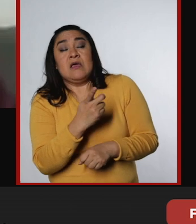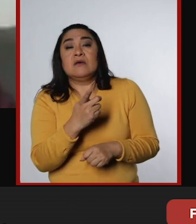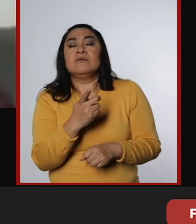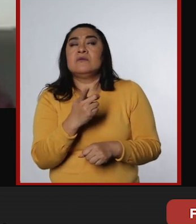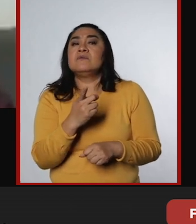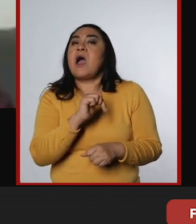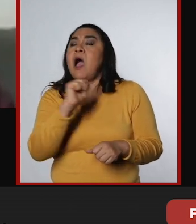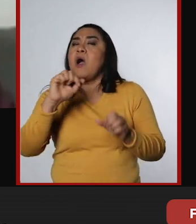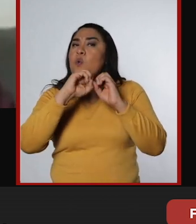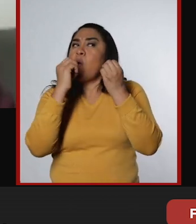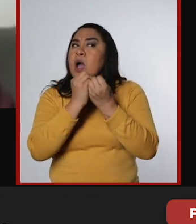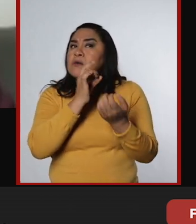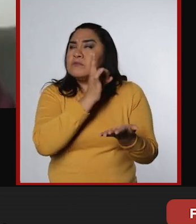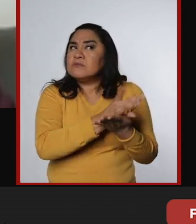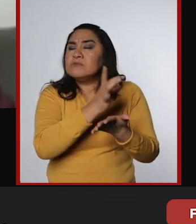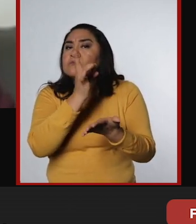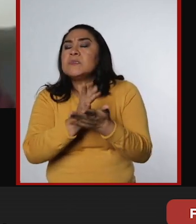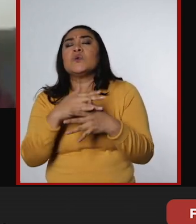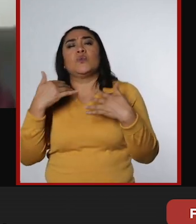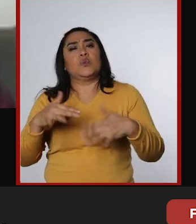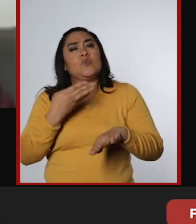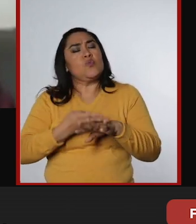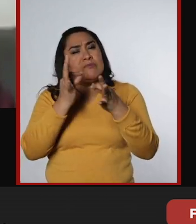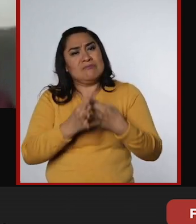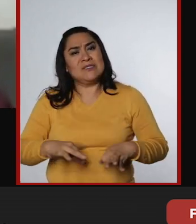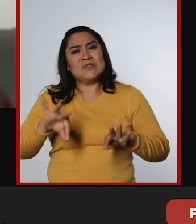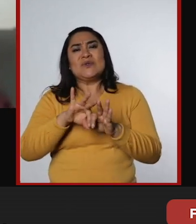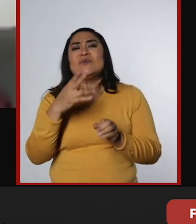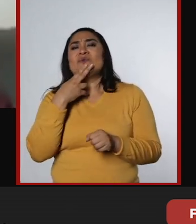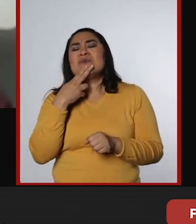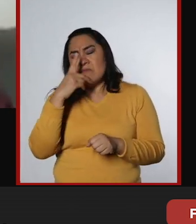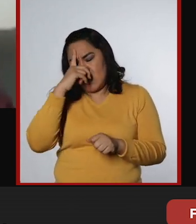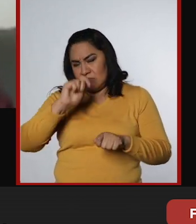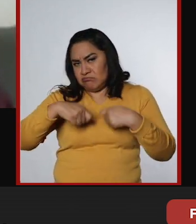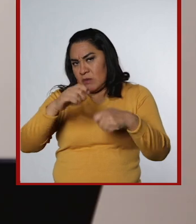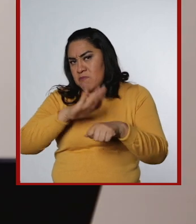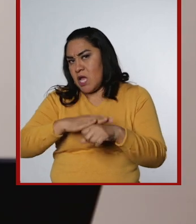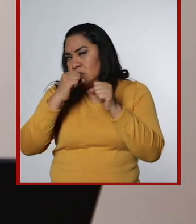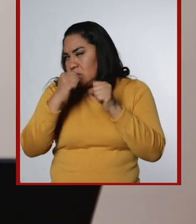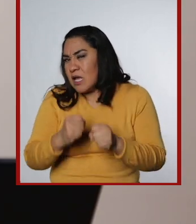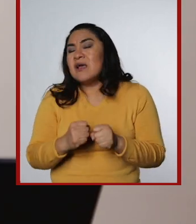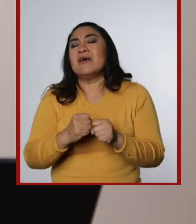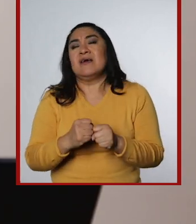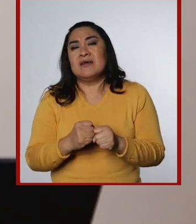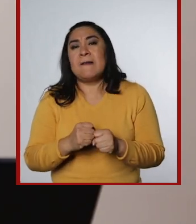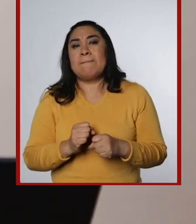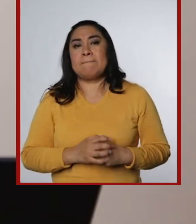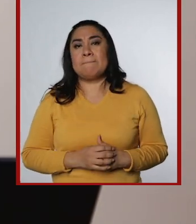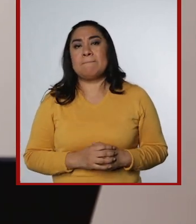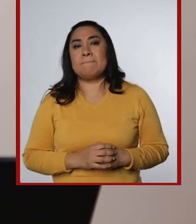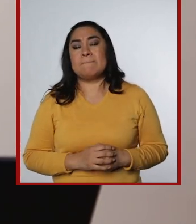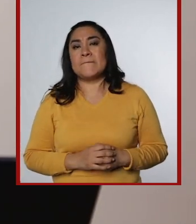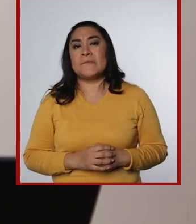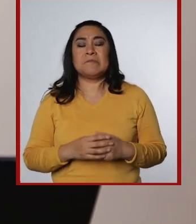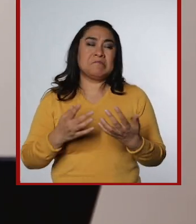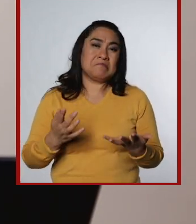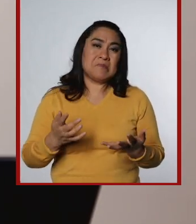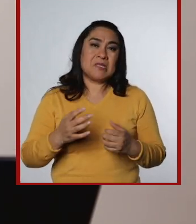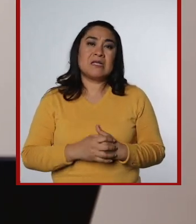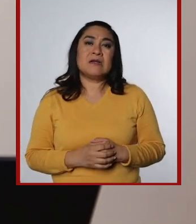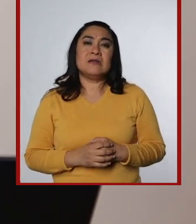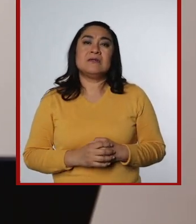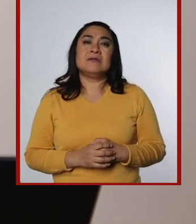han reconocido instrumentos internacionales importantes para poder garantizar, lejos de eliminar las culturas